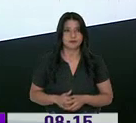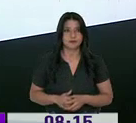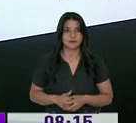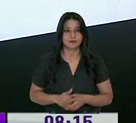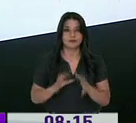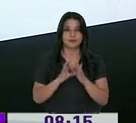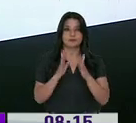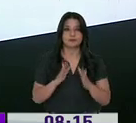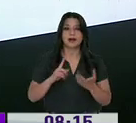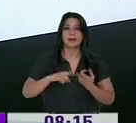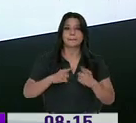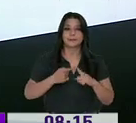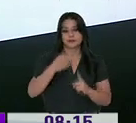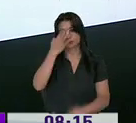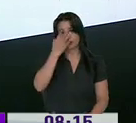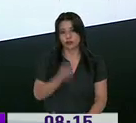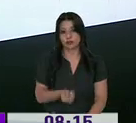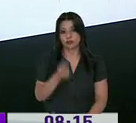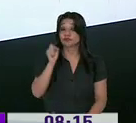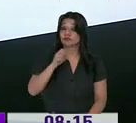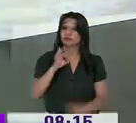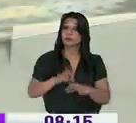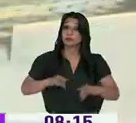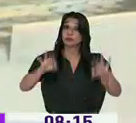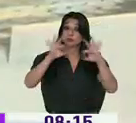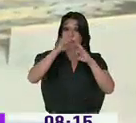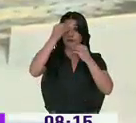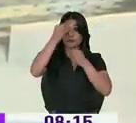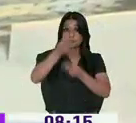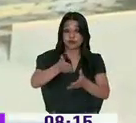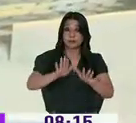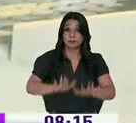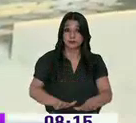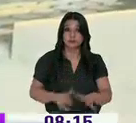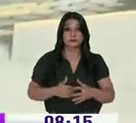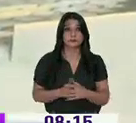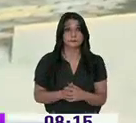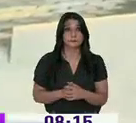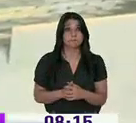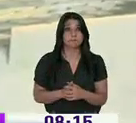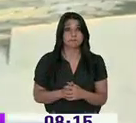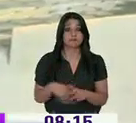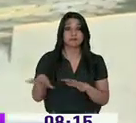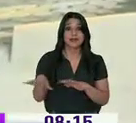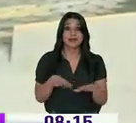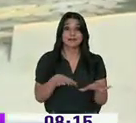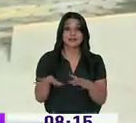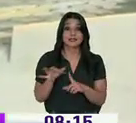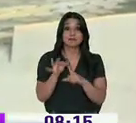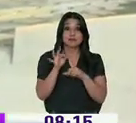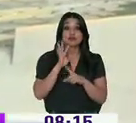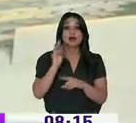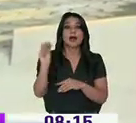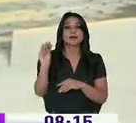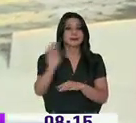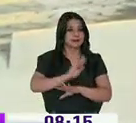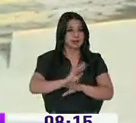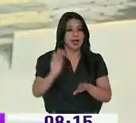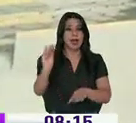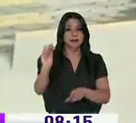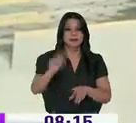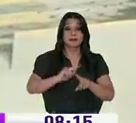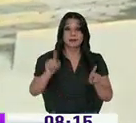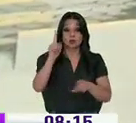Roberto, amigos, buen día. Es importantísima la información que vamos a dar el día de hoy, puesto que estos operativos son preventivos, pero únicamente durante